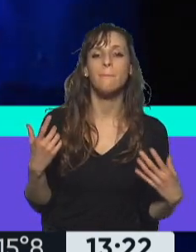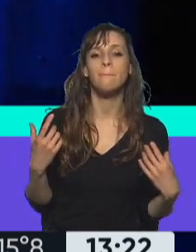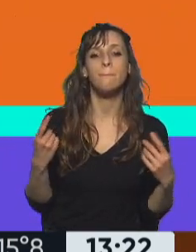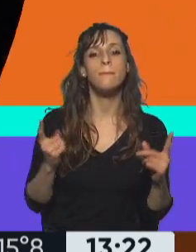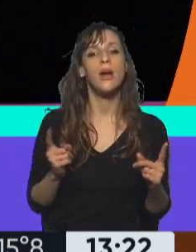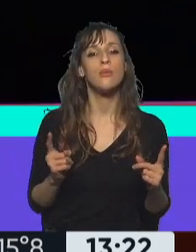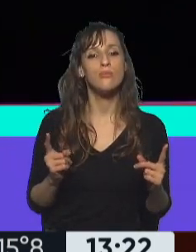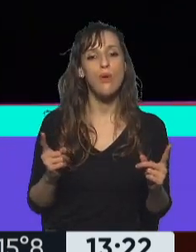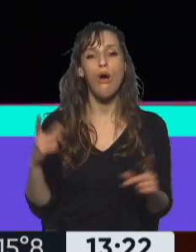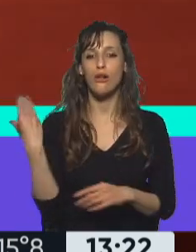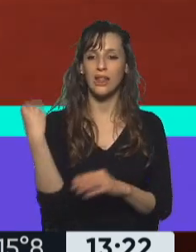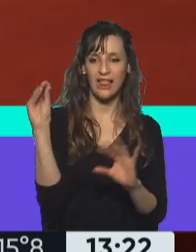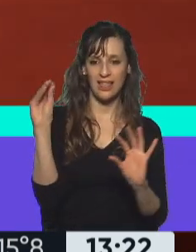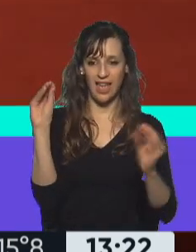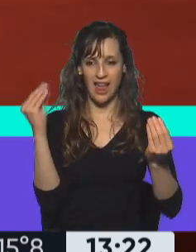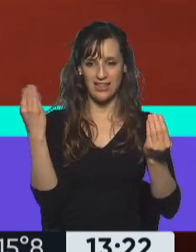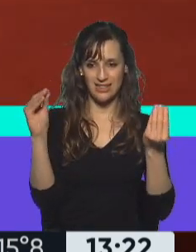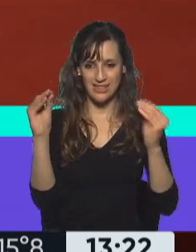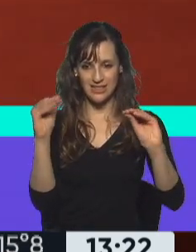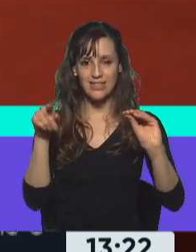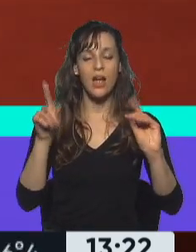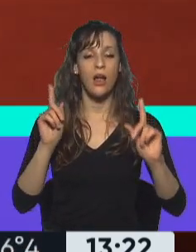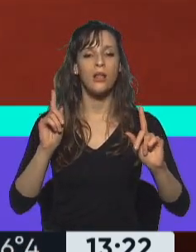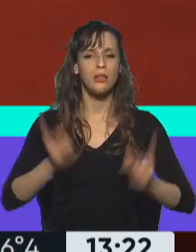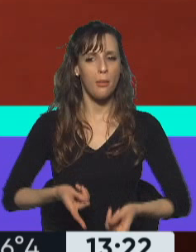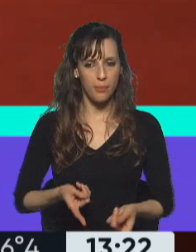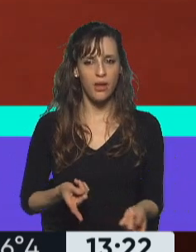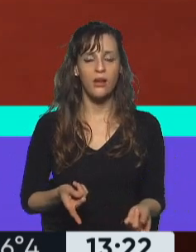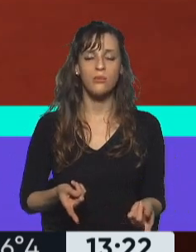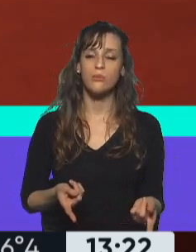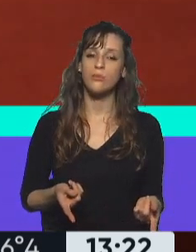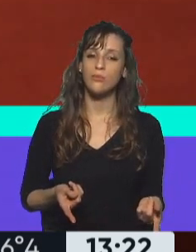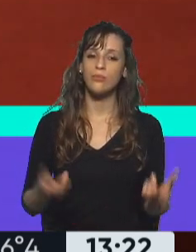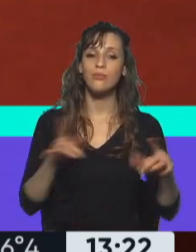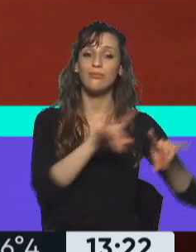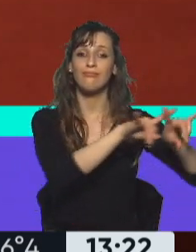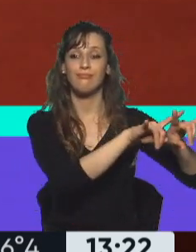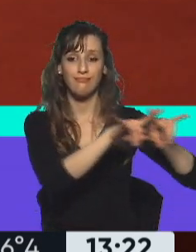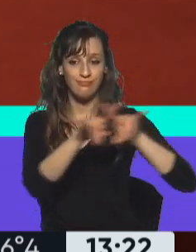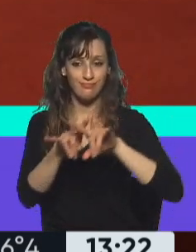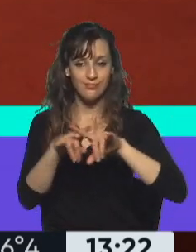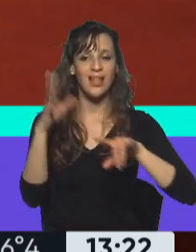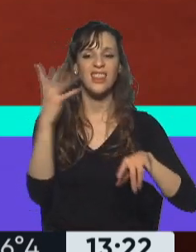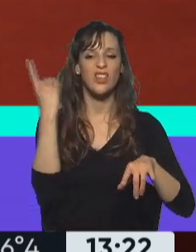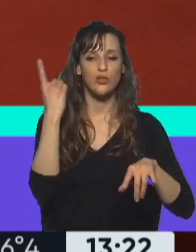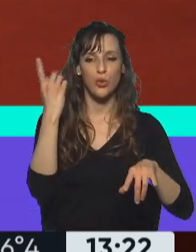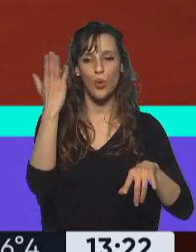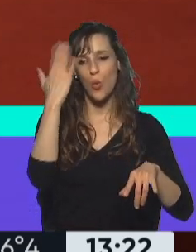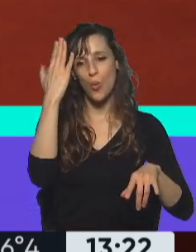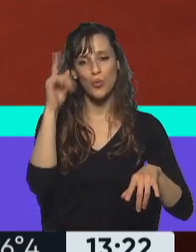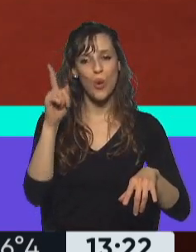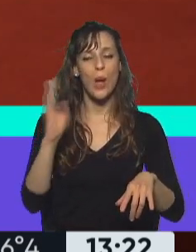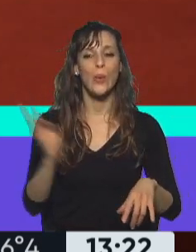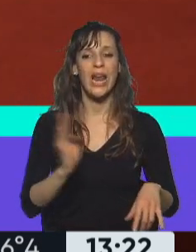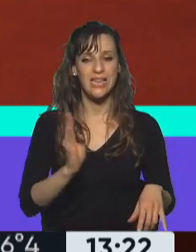de Títeres del Mundo, sino que también lo están replicando desde el sitio web de la Dirección de Cultura de Berazategui, desde